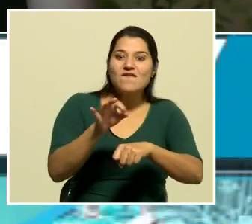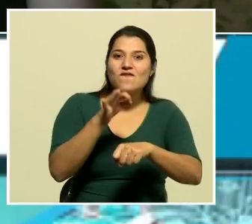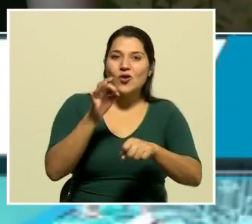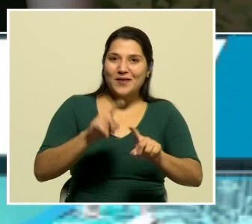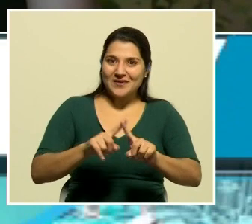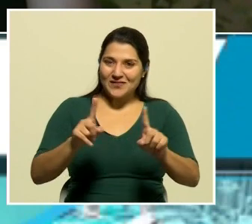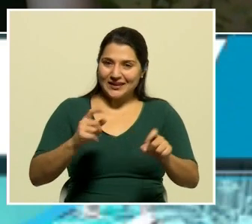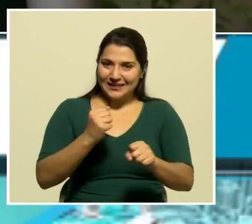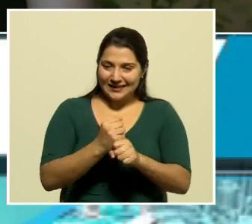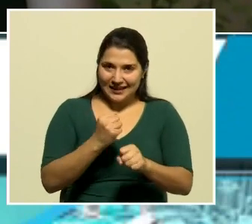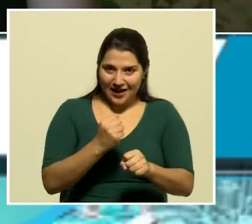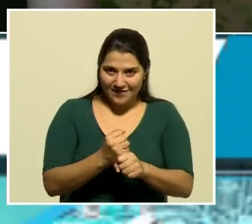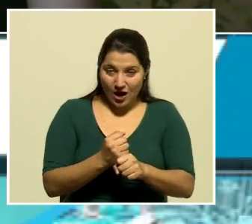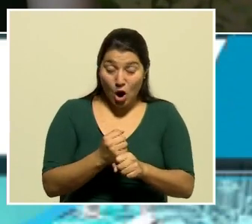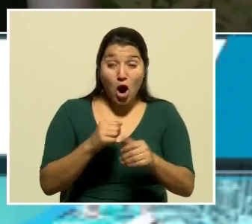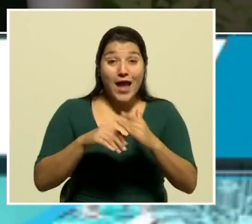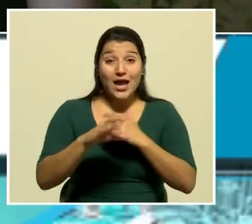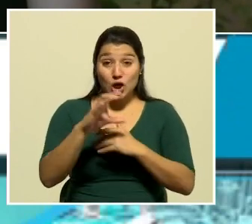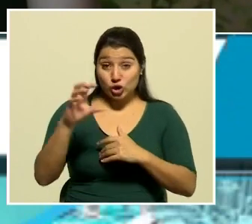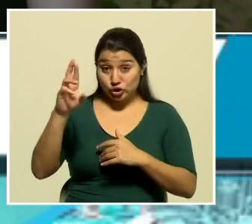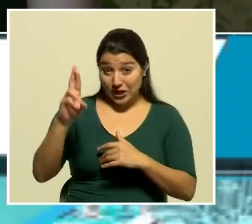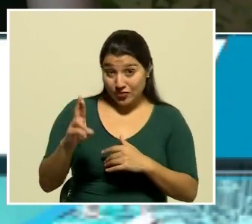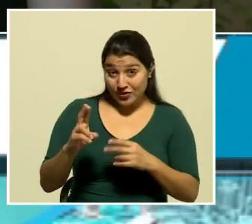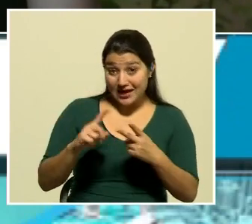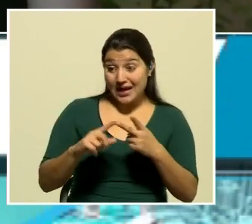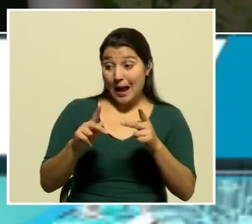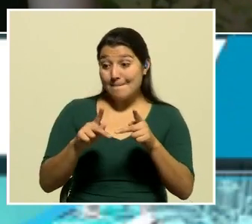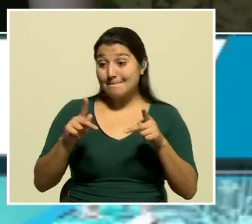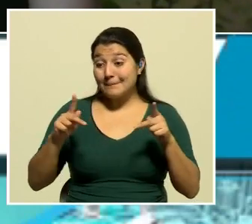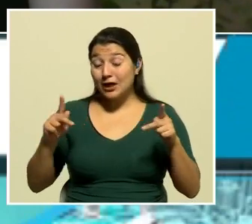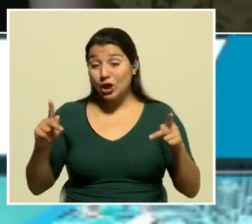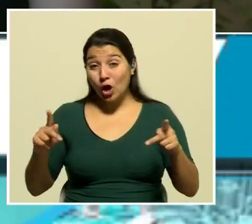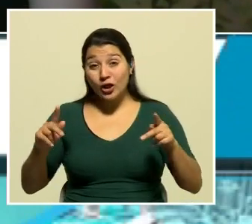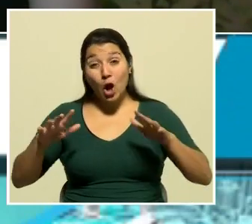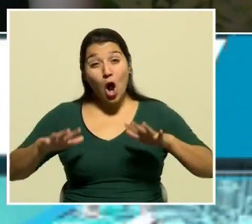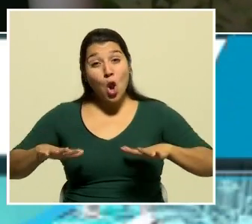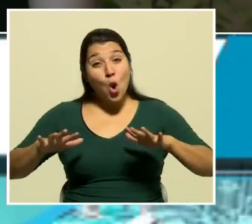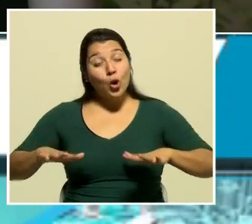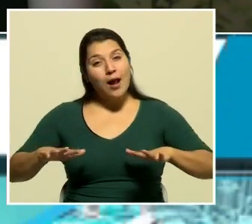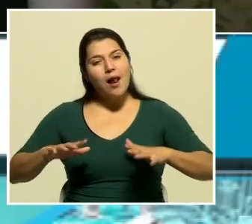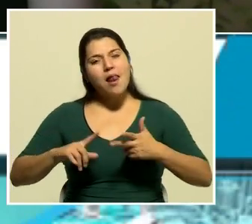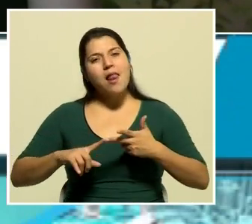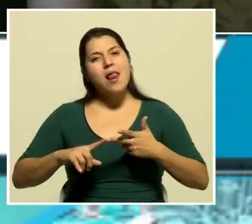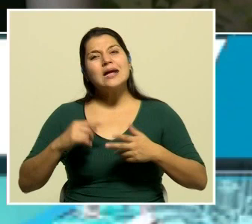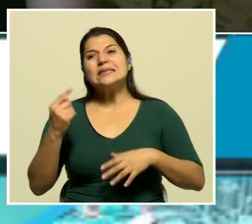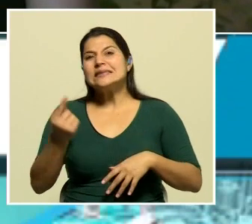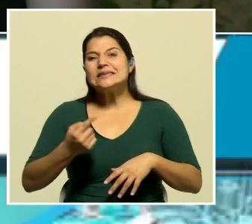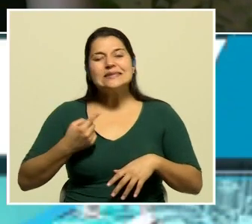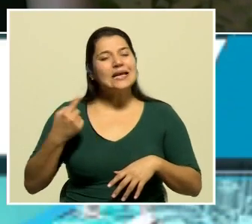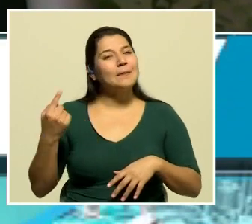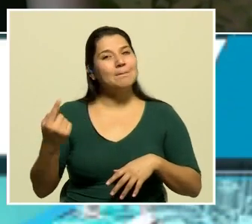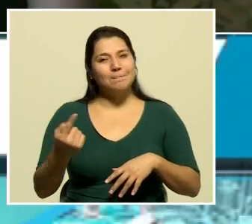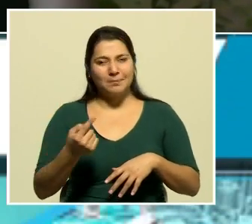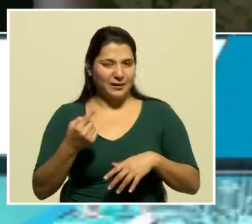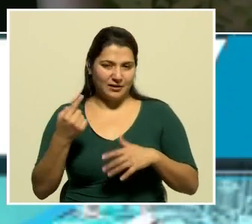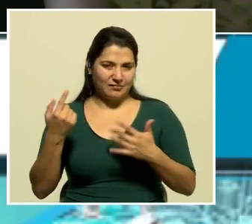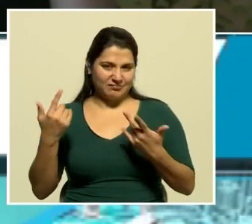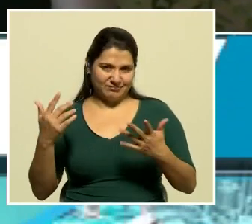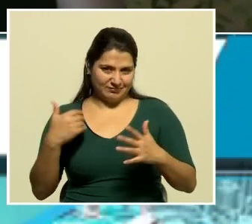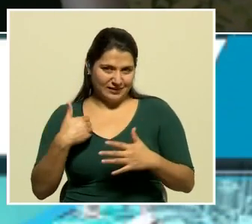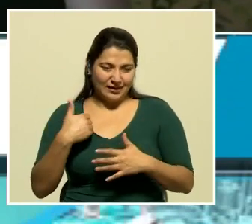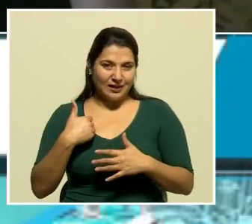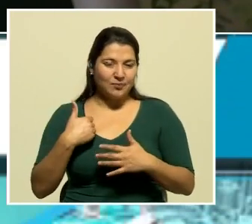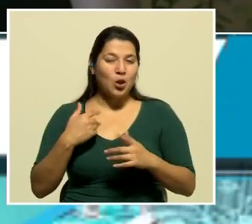Costa Rica los periódicos locales siempre han existido, pero